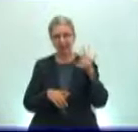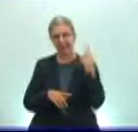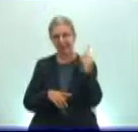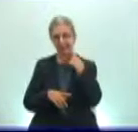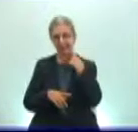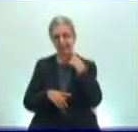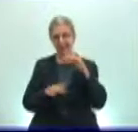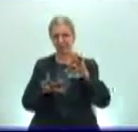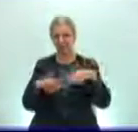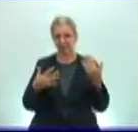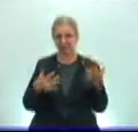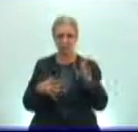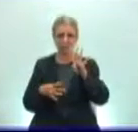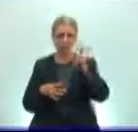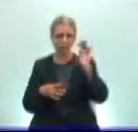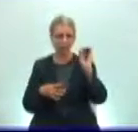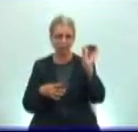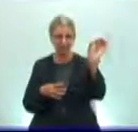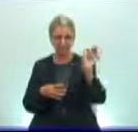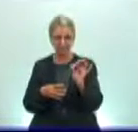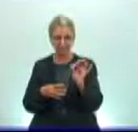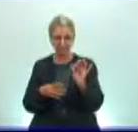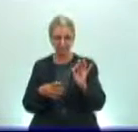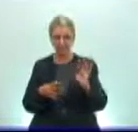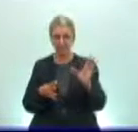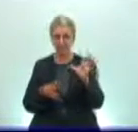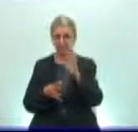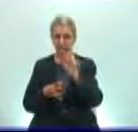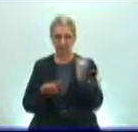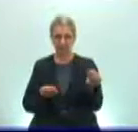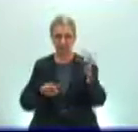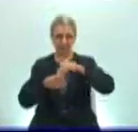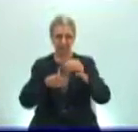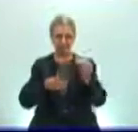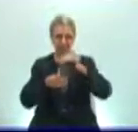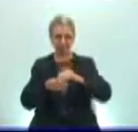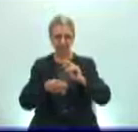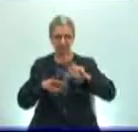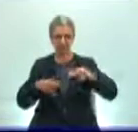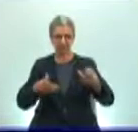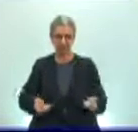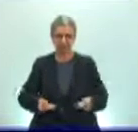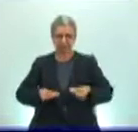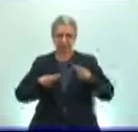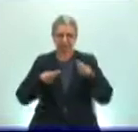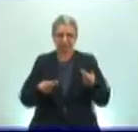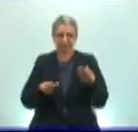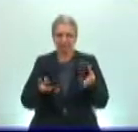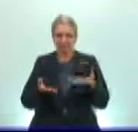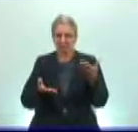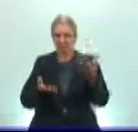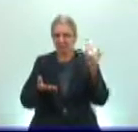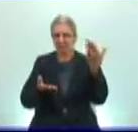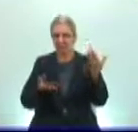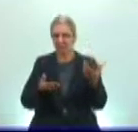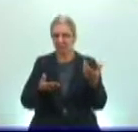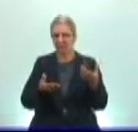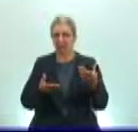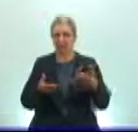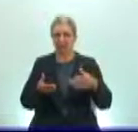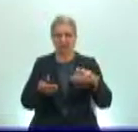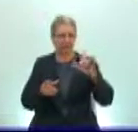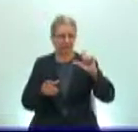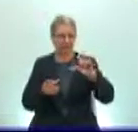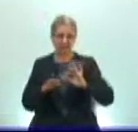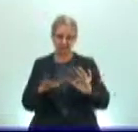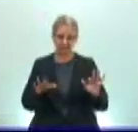el 40% del total de las inversiones para el restablecimiento de las zonas afectadas. Se adoptaron